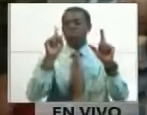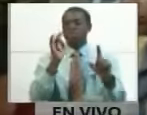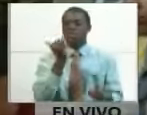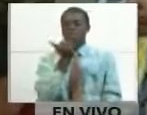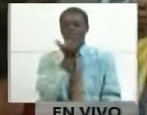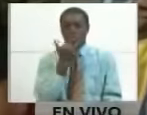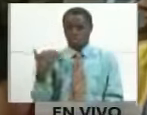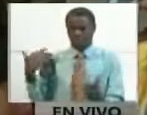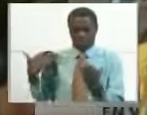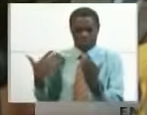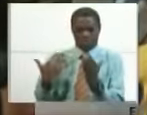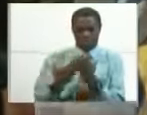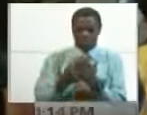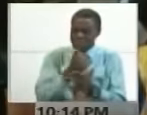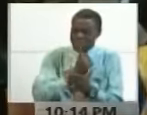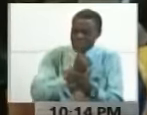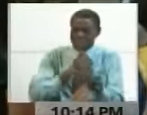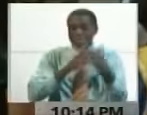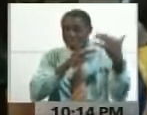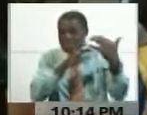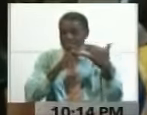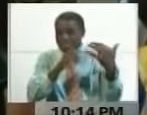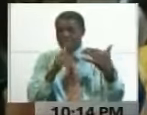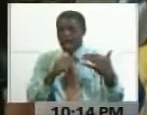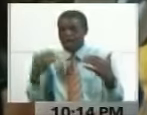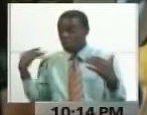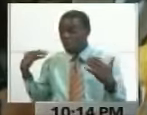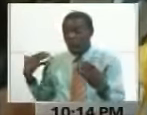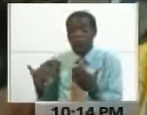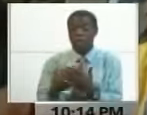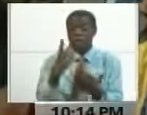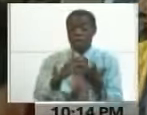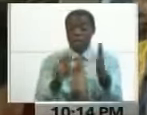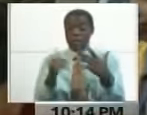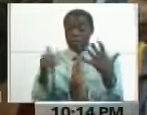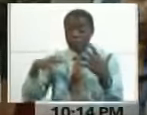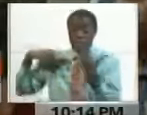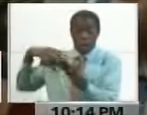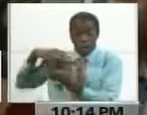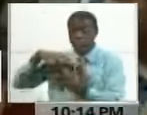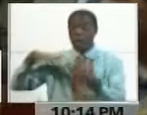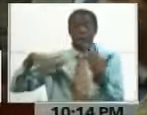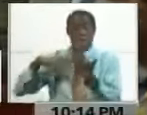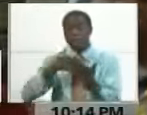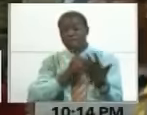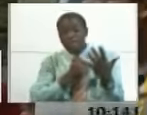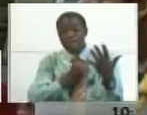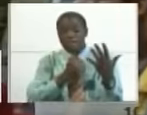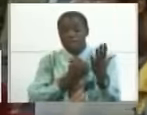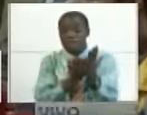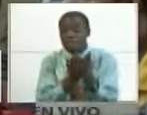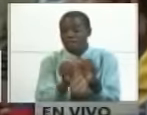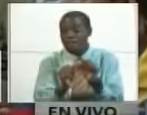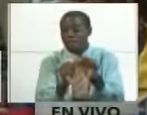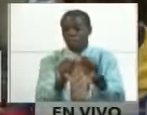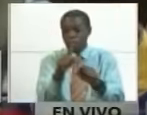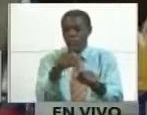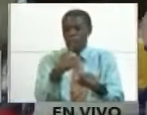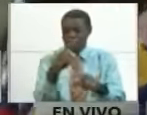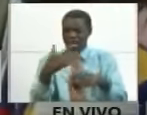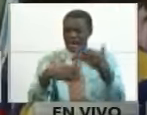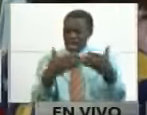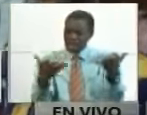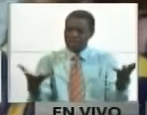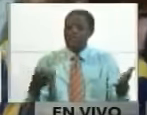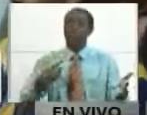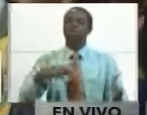en esta batalla de resistencia dura en el año de la tempestad, el 2016, nos sirve para estar, como decías tú ahorita en tu comentario, para